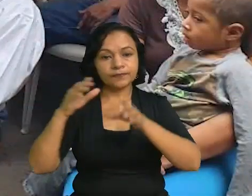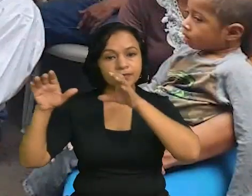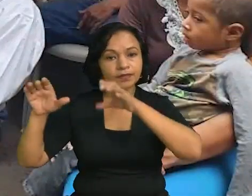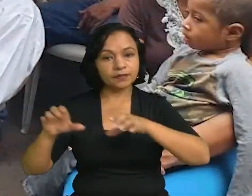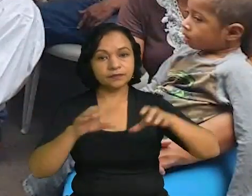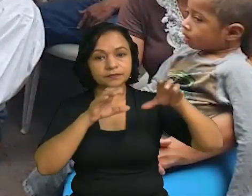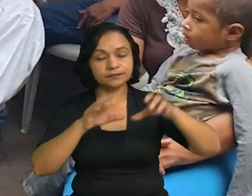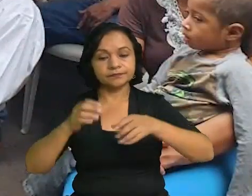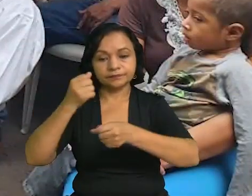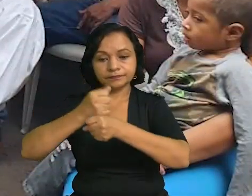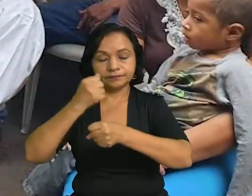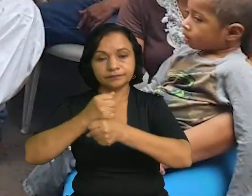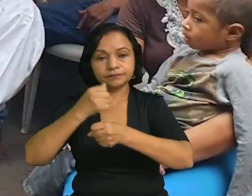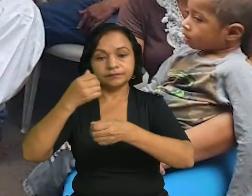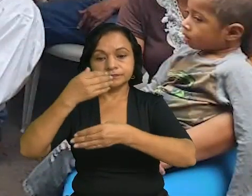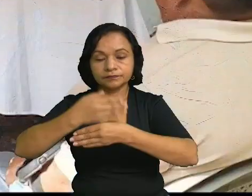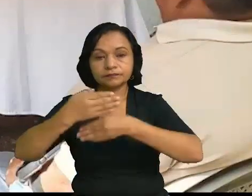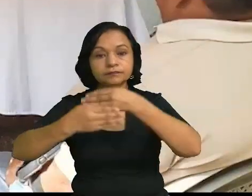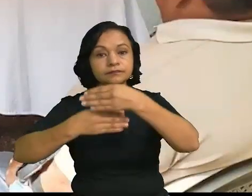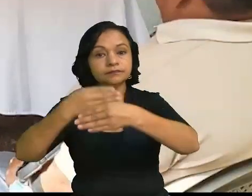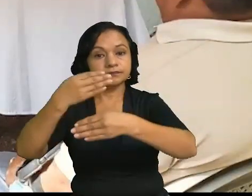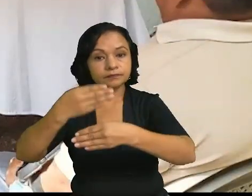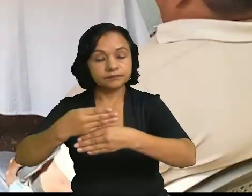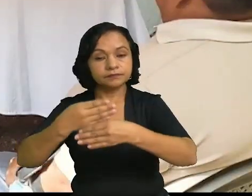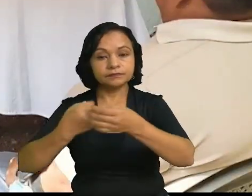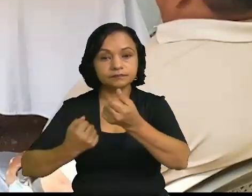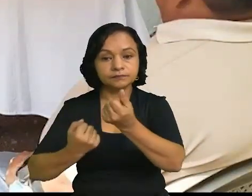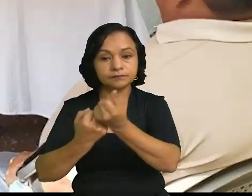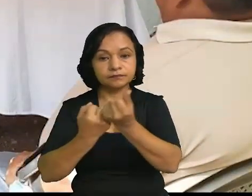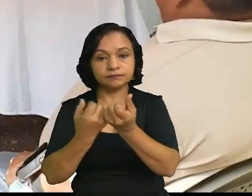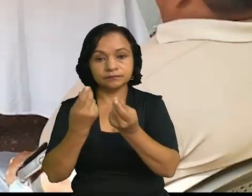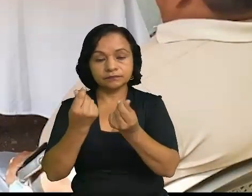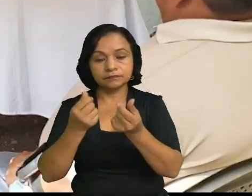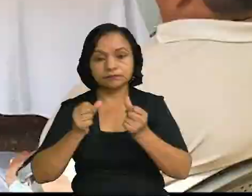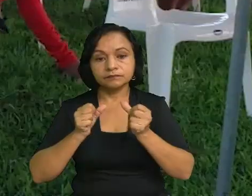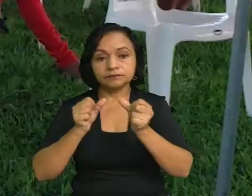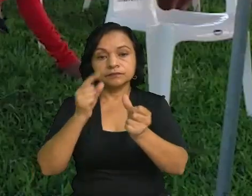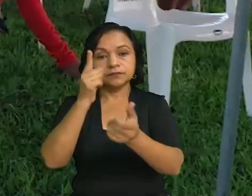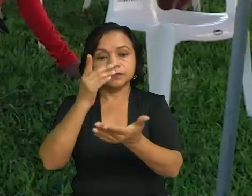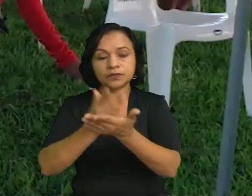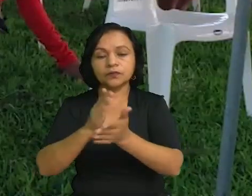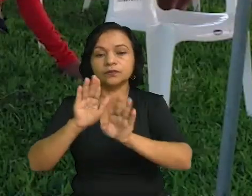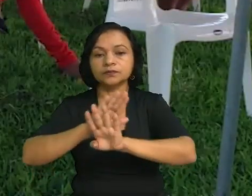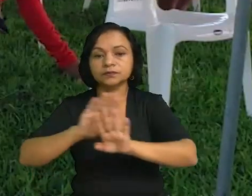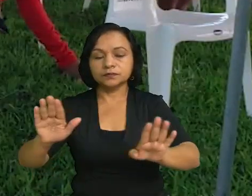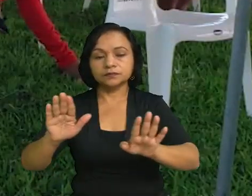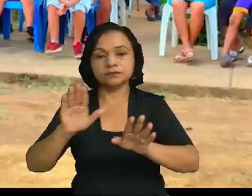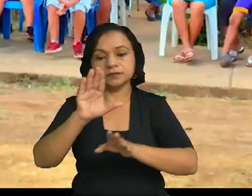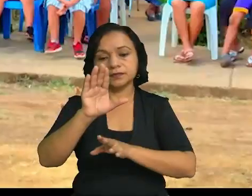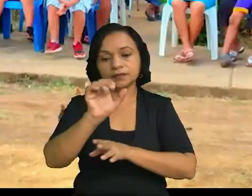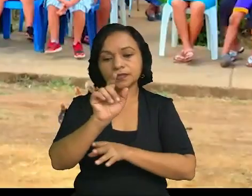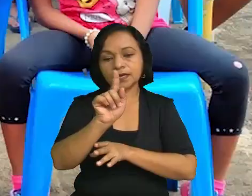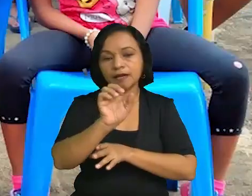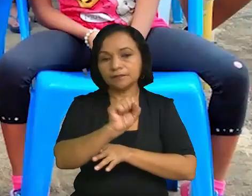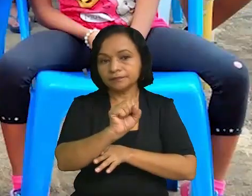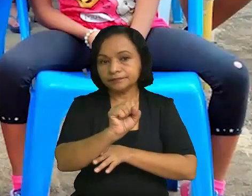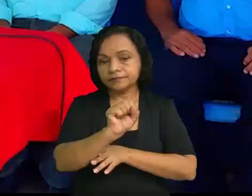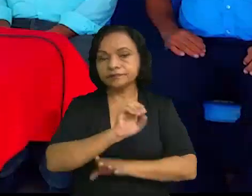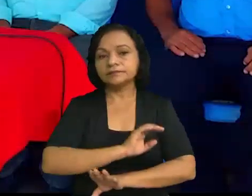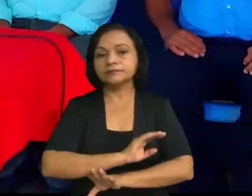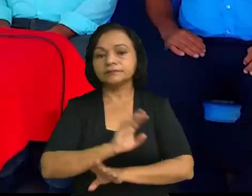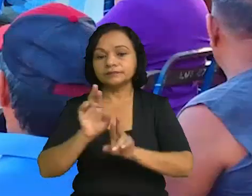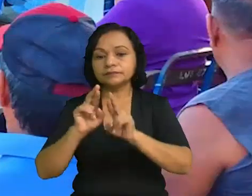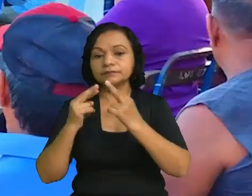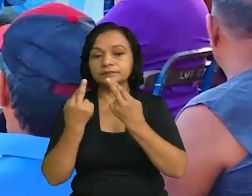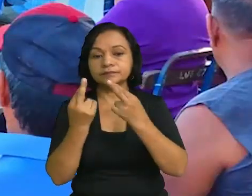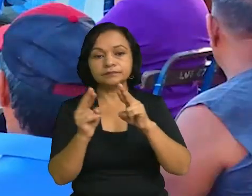el proceso de ejecución de las obras y con la sostenibilidad del sistema una vez entregado al caps estos encuentros con